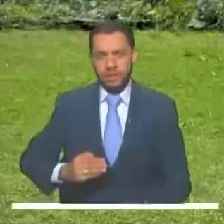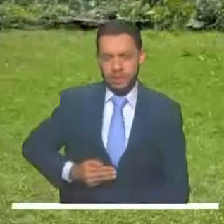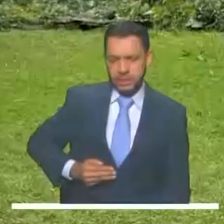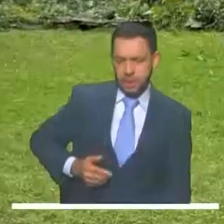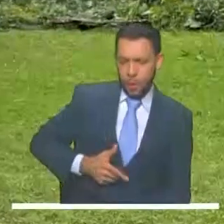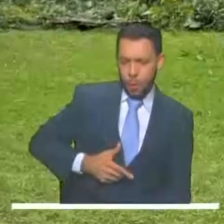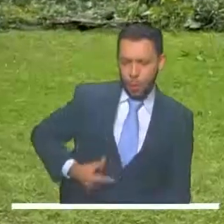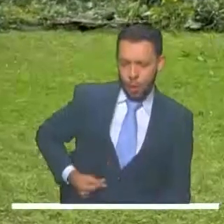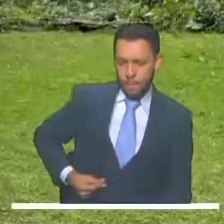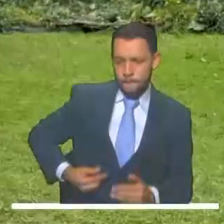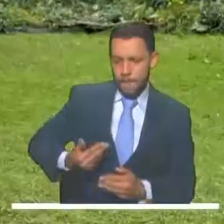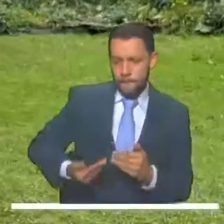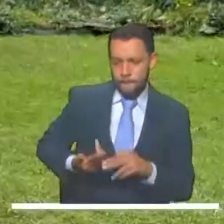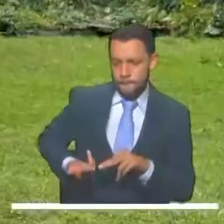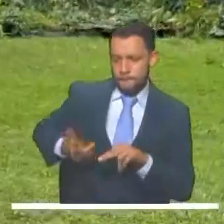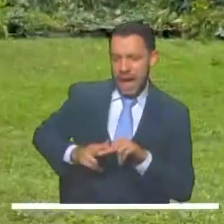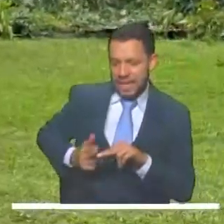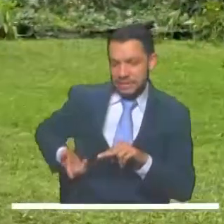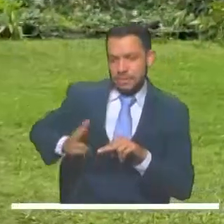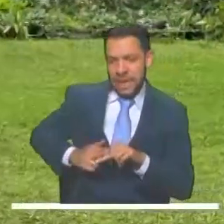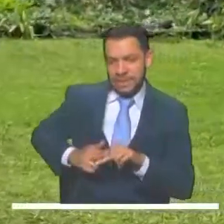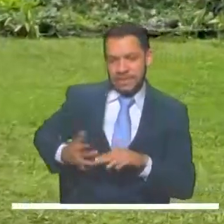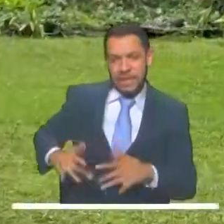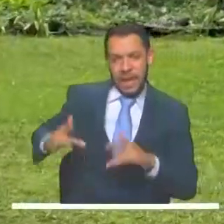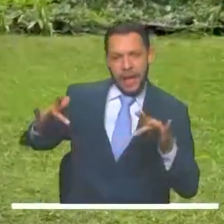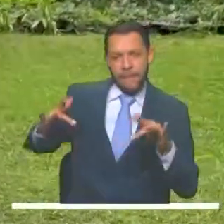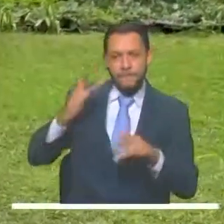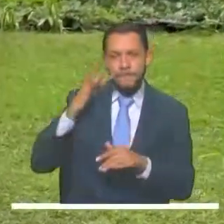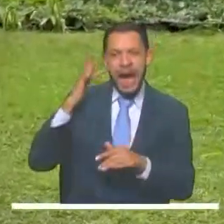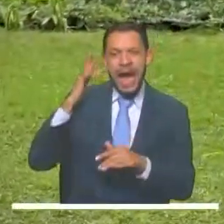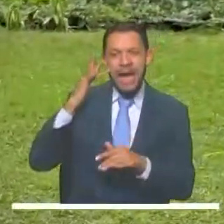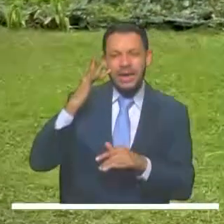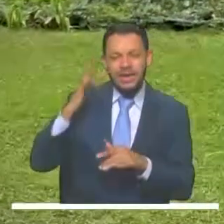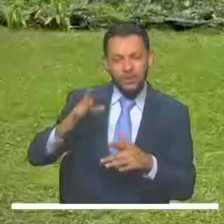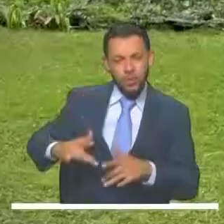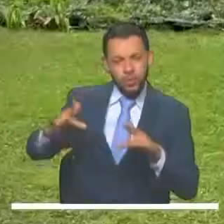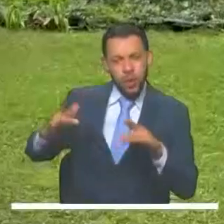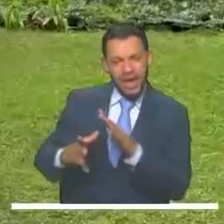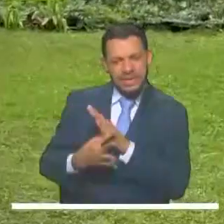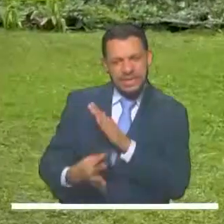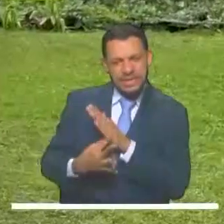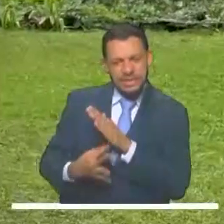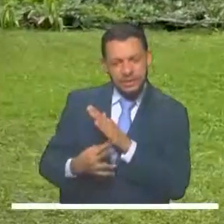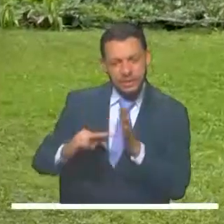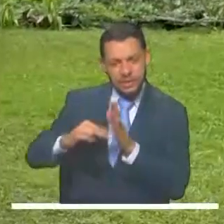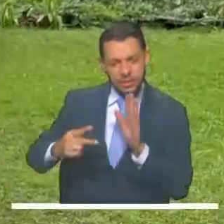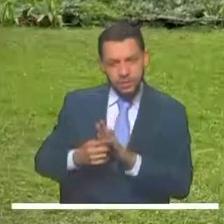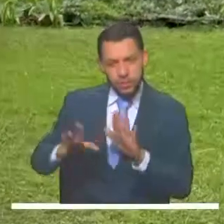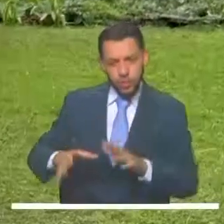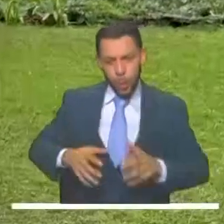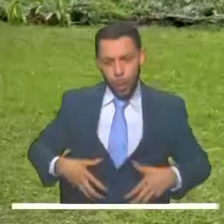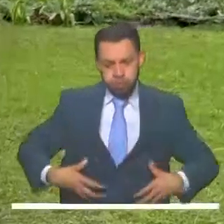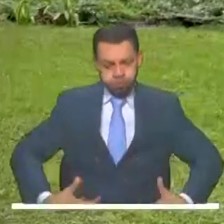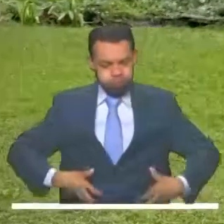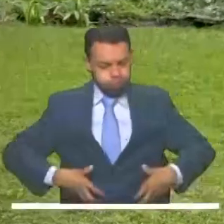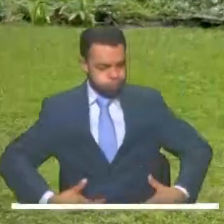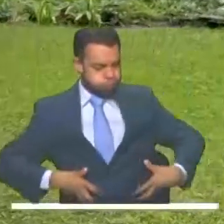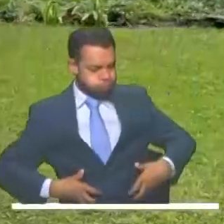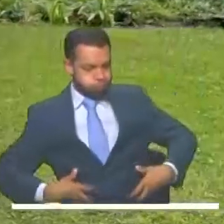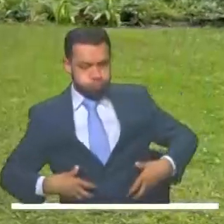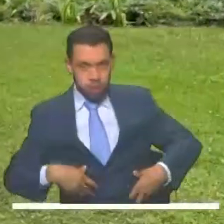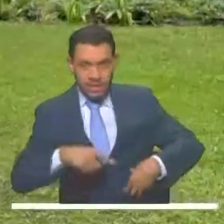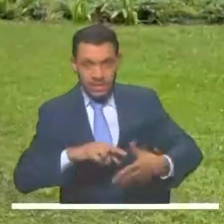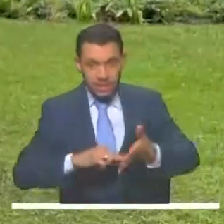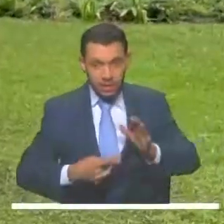grasa y no es porque coman grasa porque la gente cree que la obesidad es grasa no en la obesidad se forma